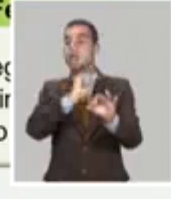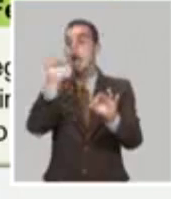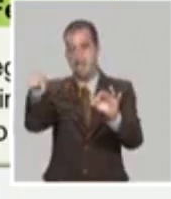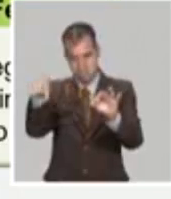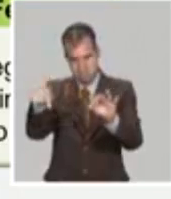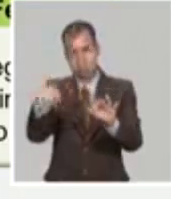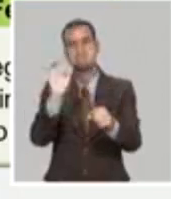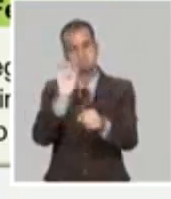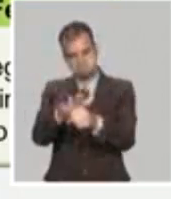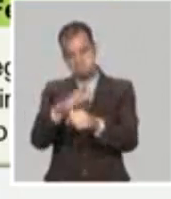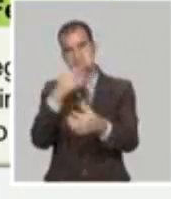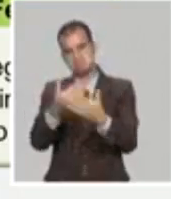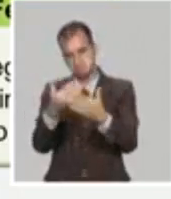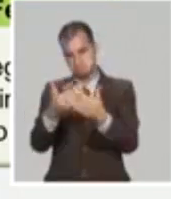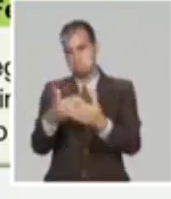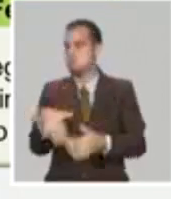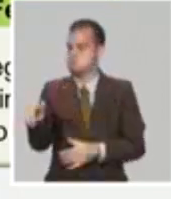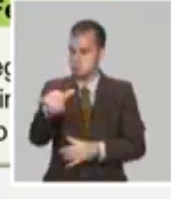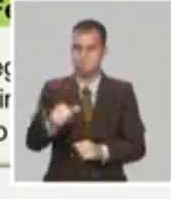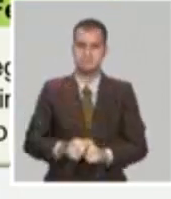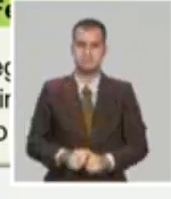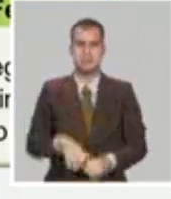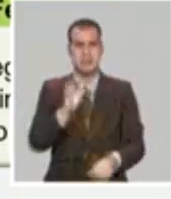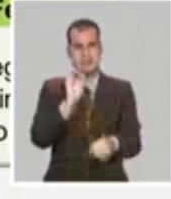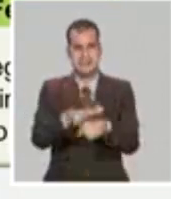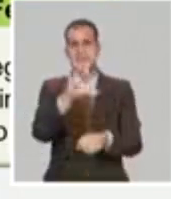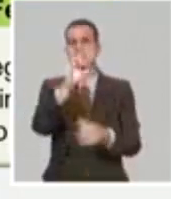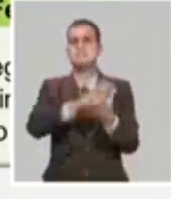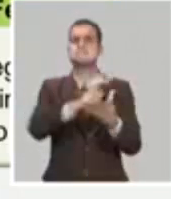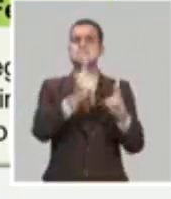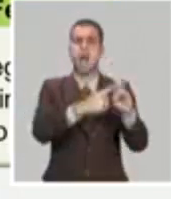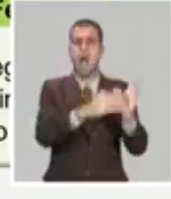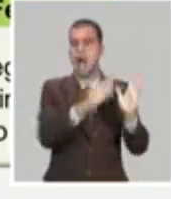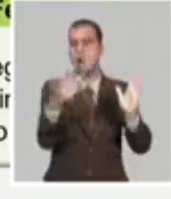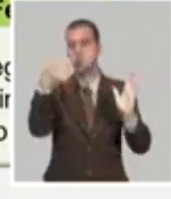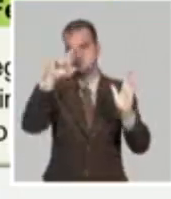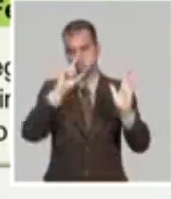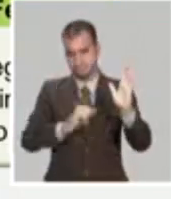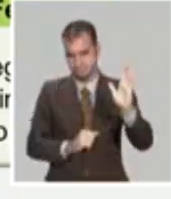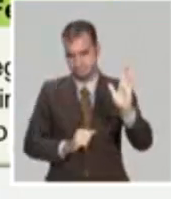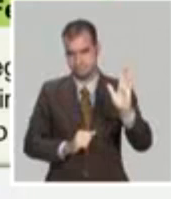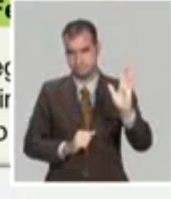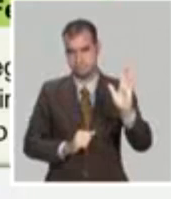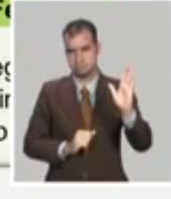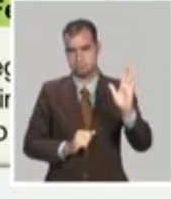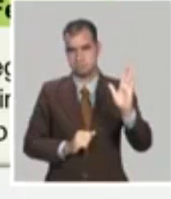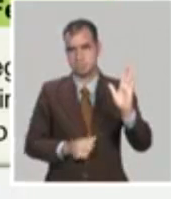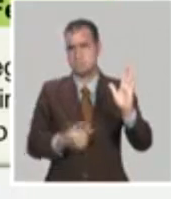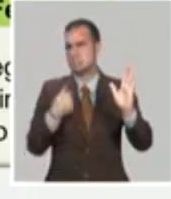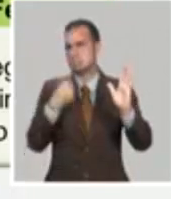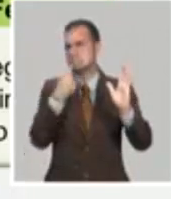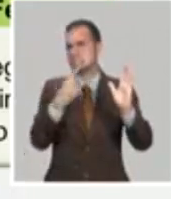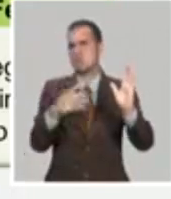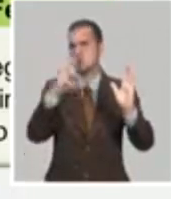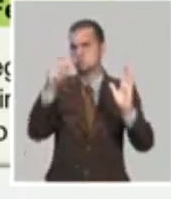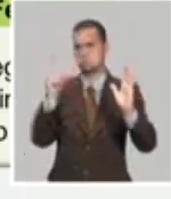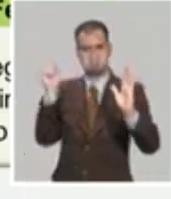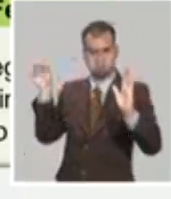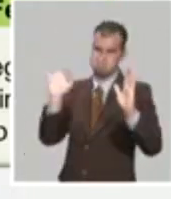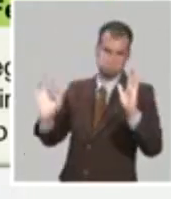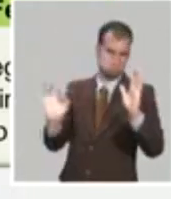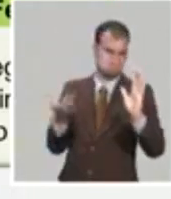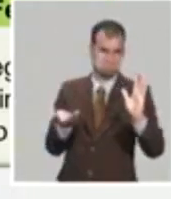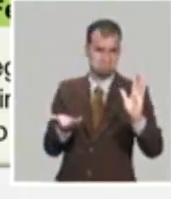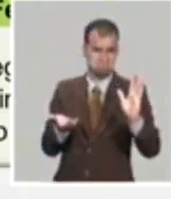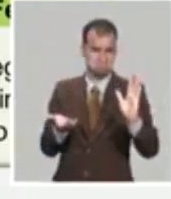representa, comenzaremos en la segunda quincena de mayo y se va a extender hasta el mes de junio. No me estoy refiriendo a los números están en pantalla, es decir,